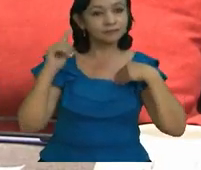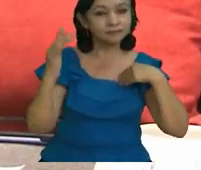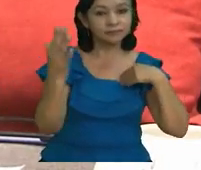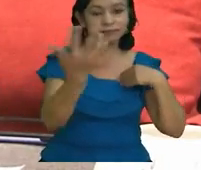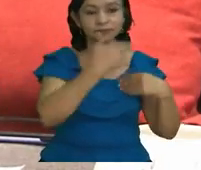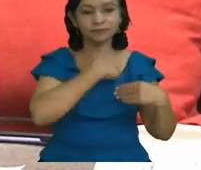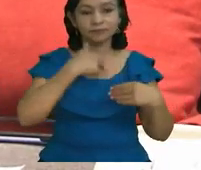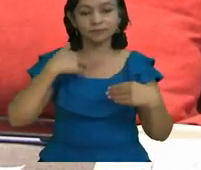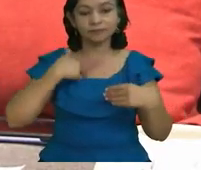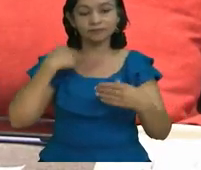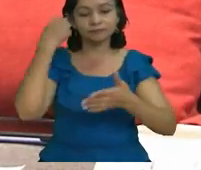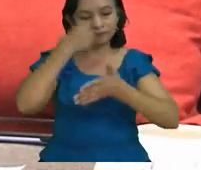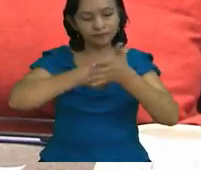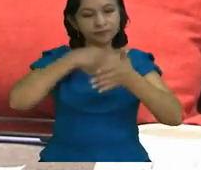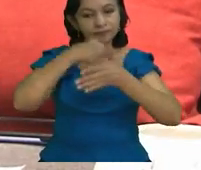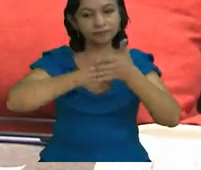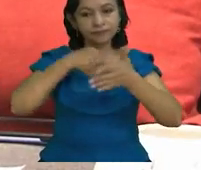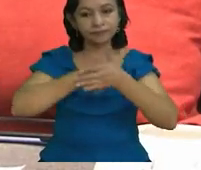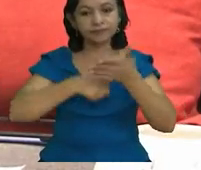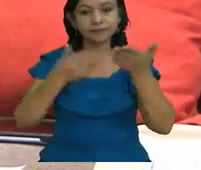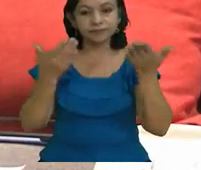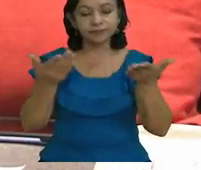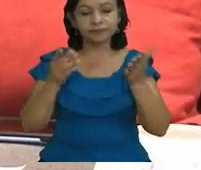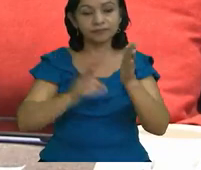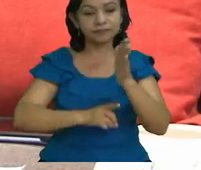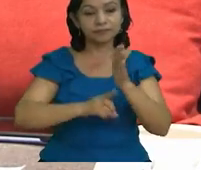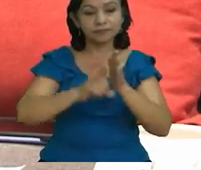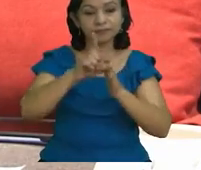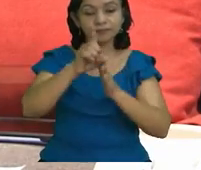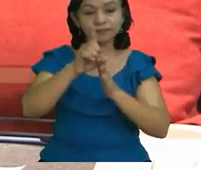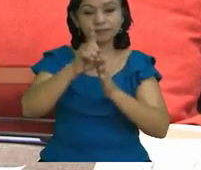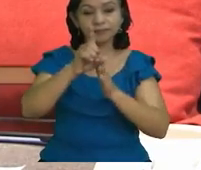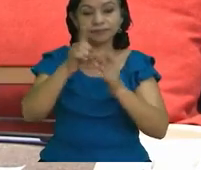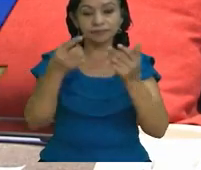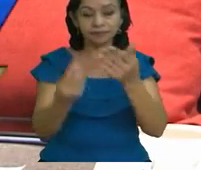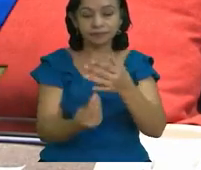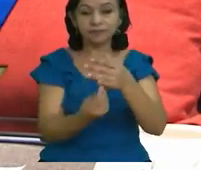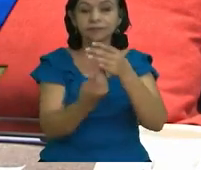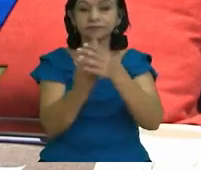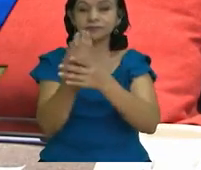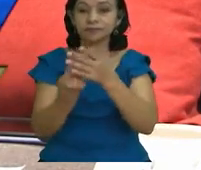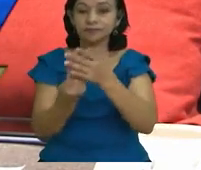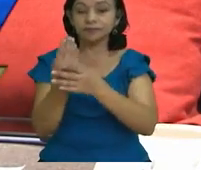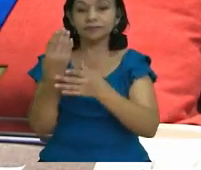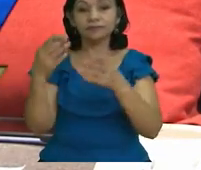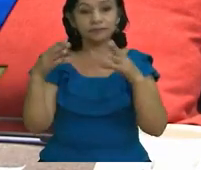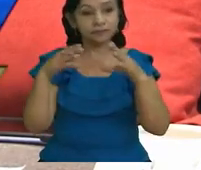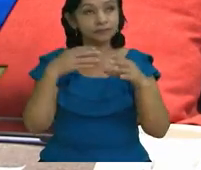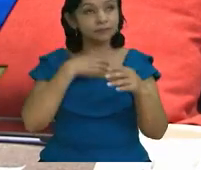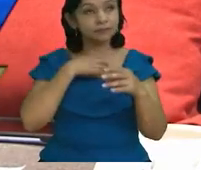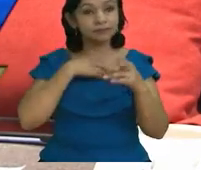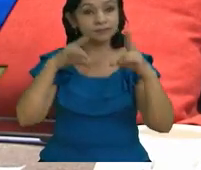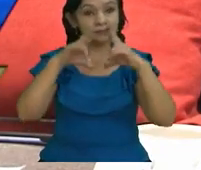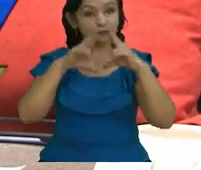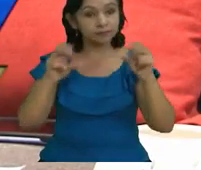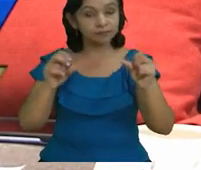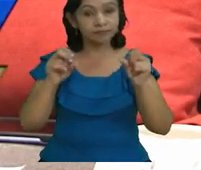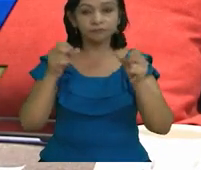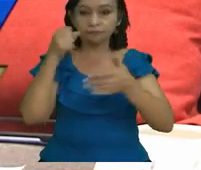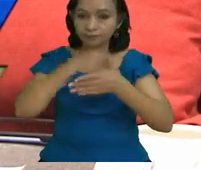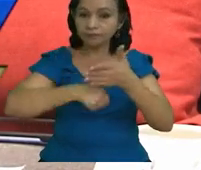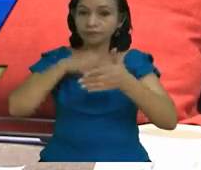encaminados al fortalecimiento para el desarrollo de nuestro sector agropecuario. Nuestro país es un país muy